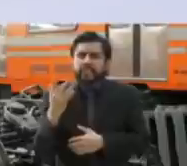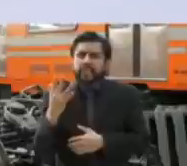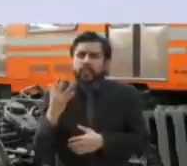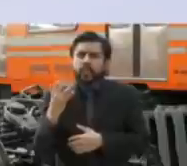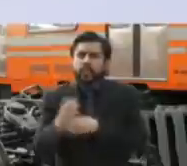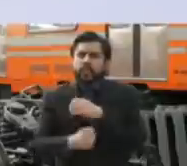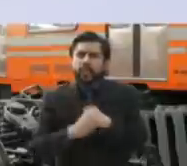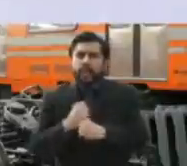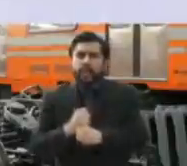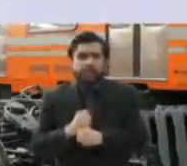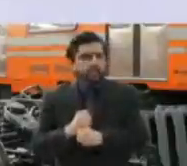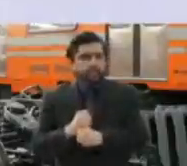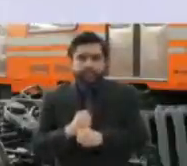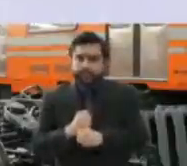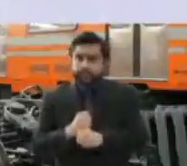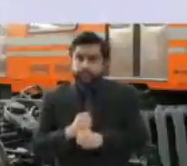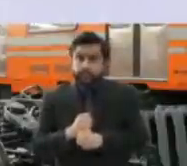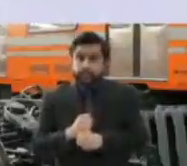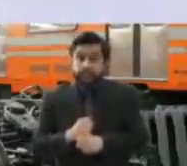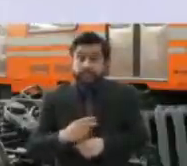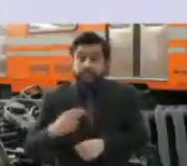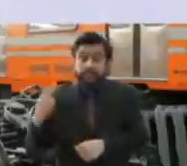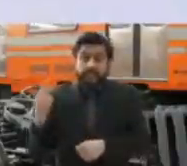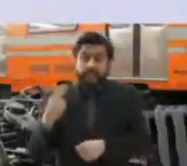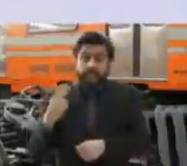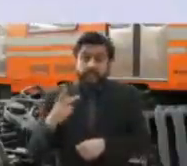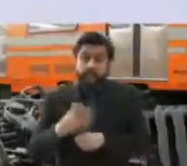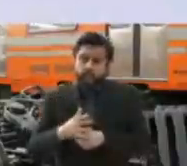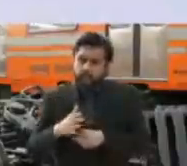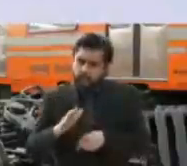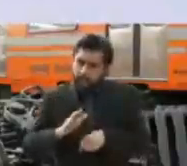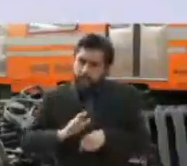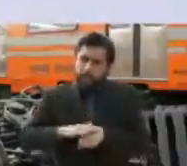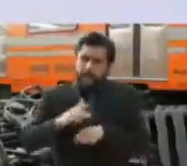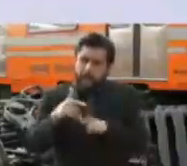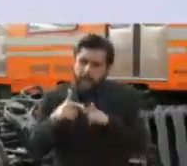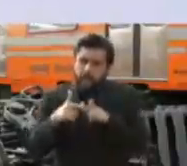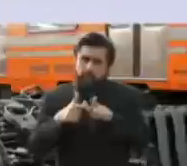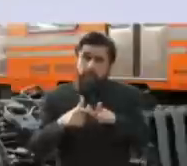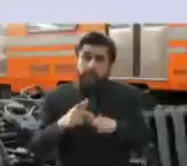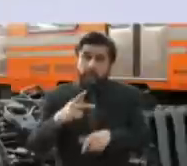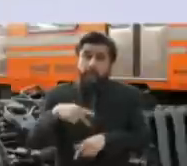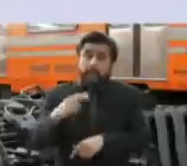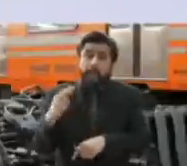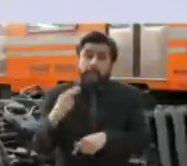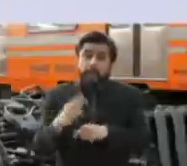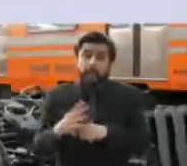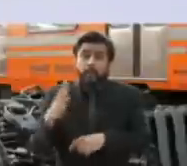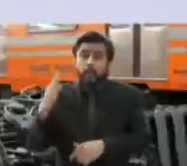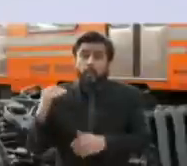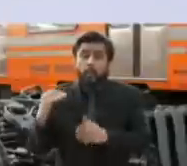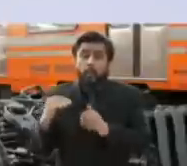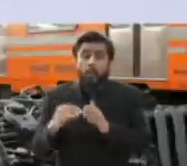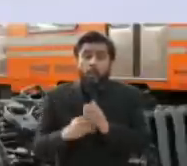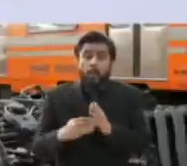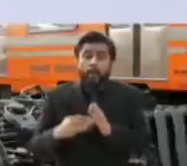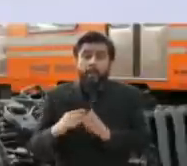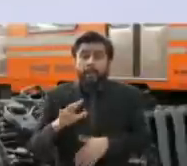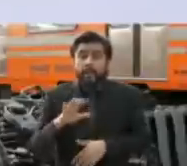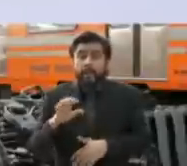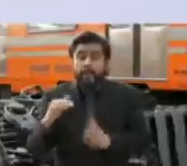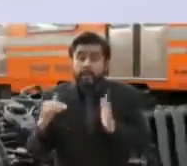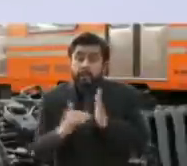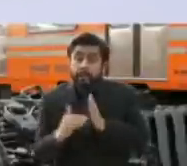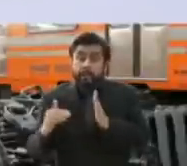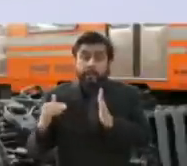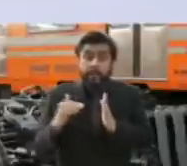50 años, requiere una inversión de la ciudad de cerca de 4.500 millones de pesos para los próximos